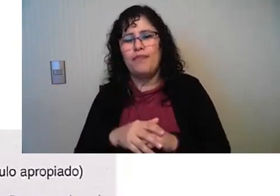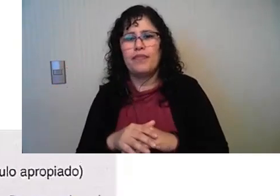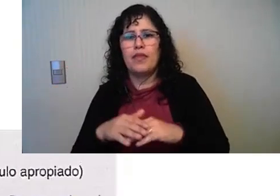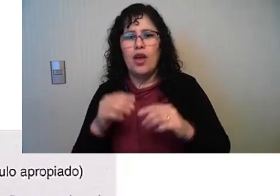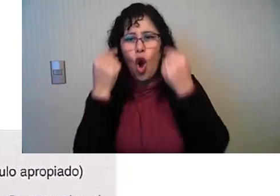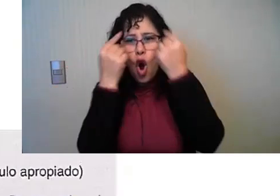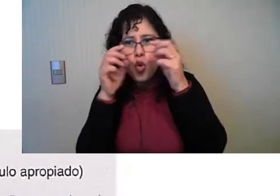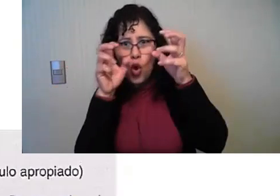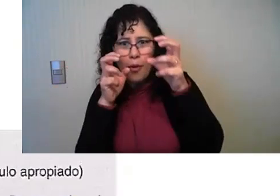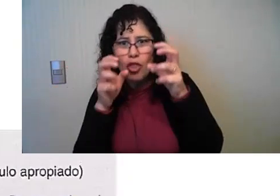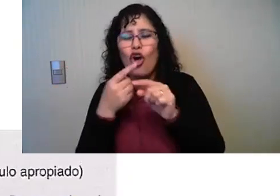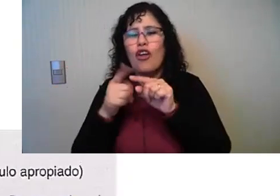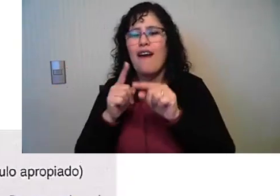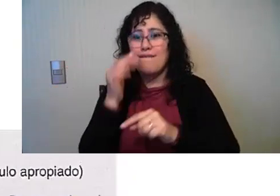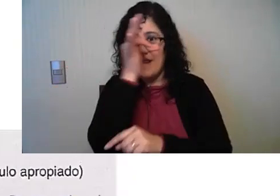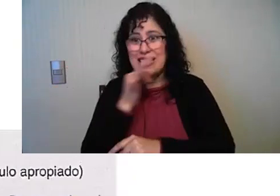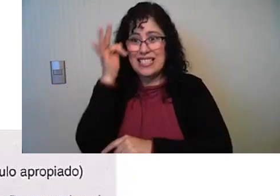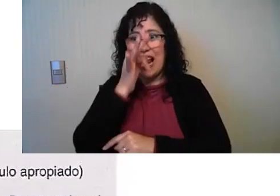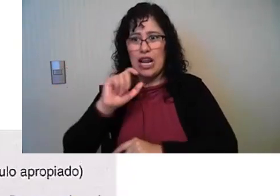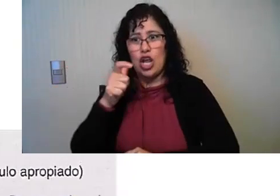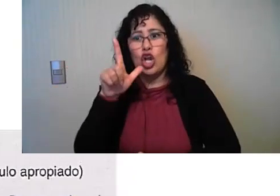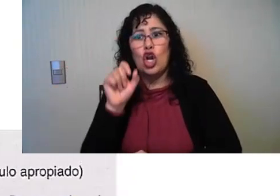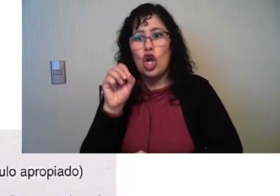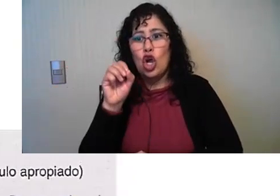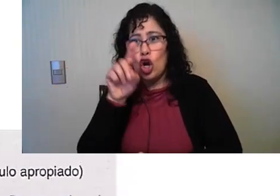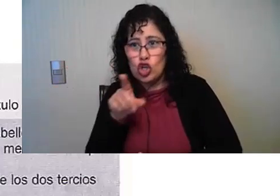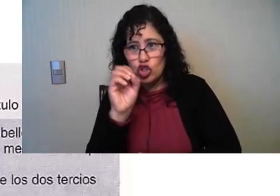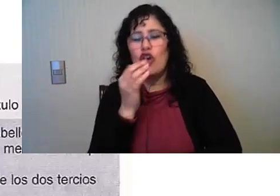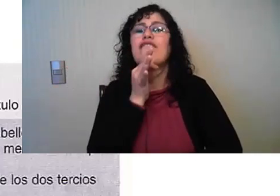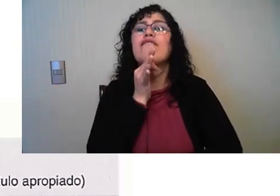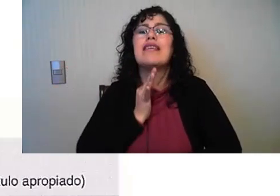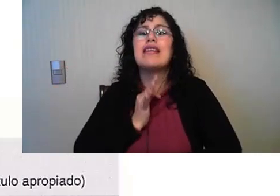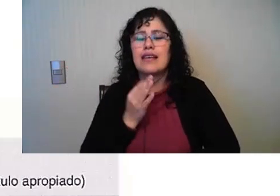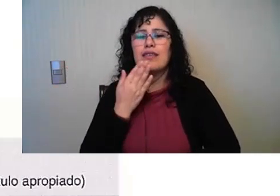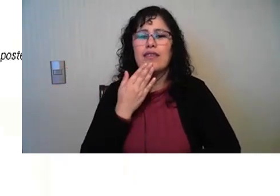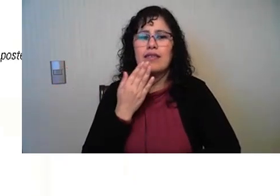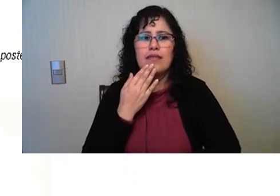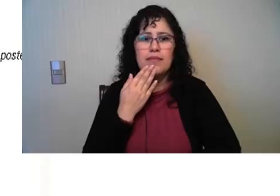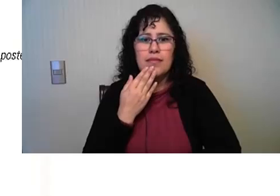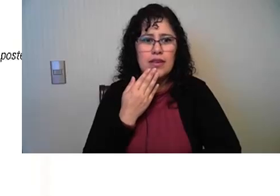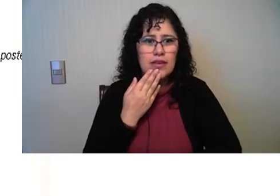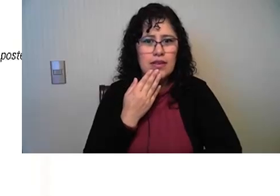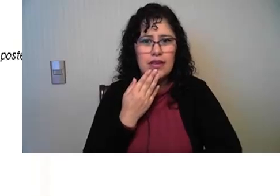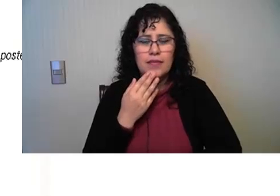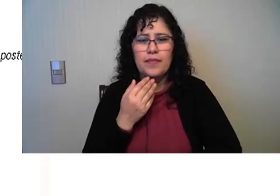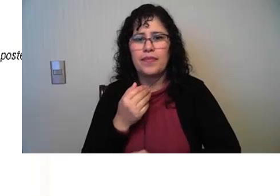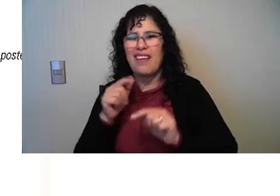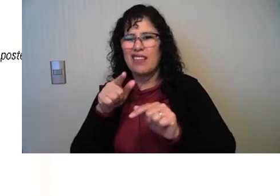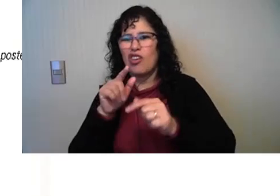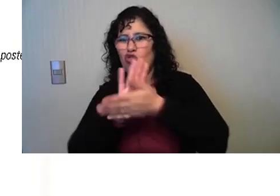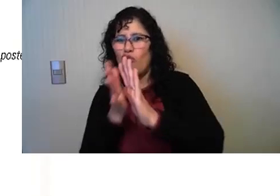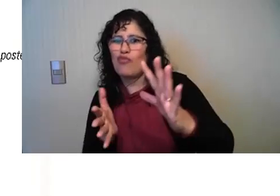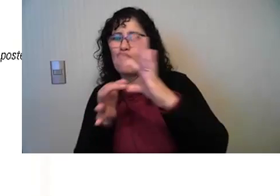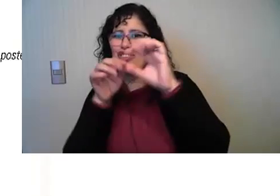el glosofaringeo y el vago. Son todos núcleos que tienen componente parasimpático, es decir, van a